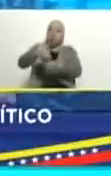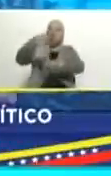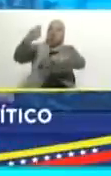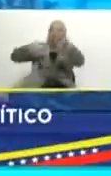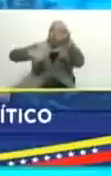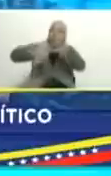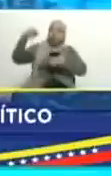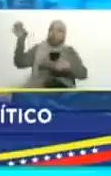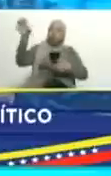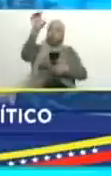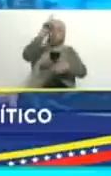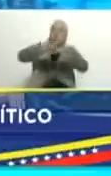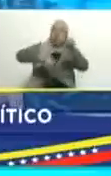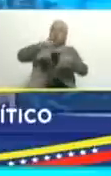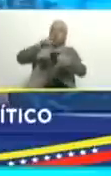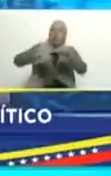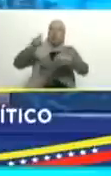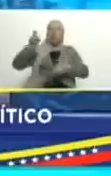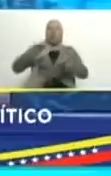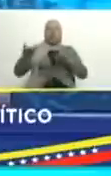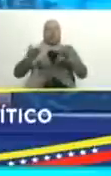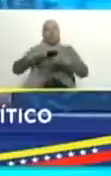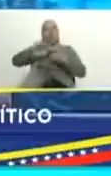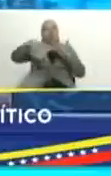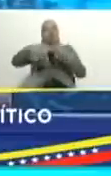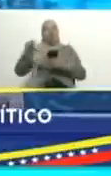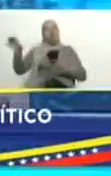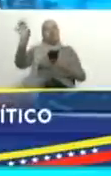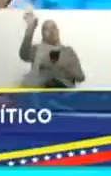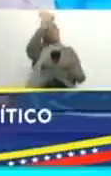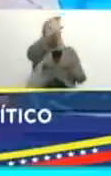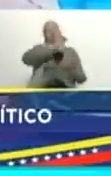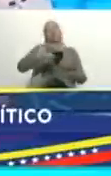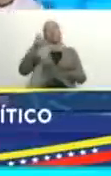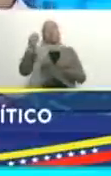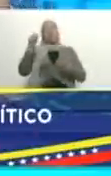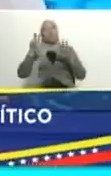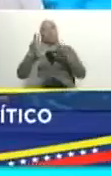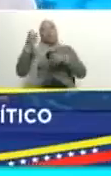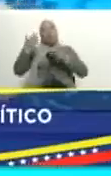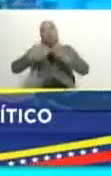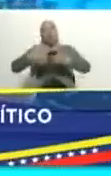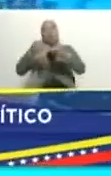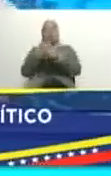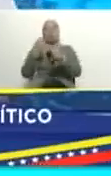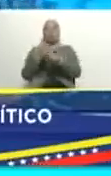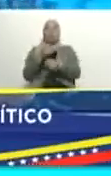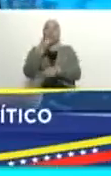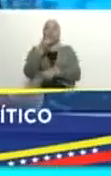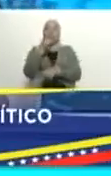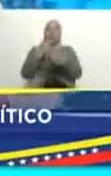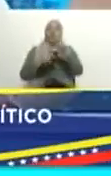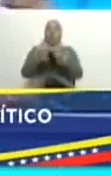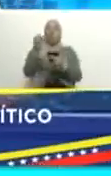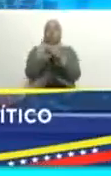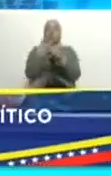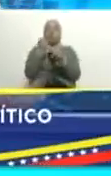exportadora, que satisfaga las necesidades nacionales, los 18 motores que nos van guiando en la